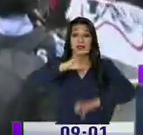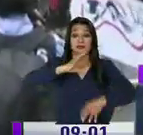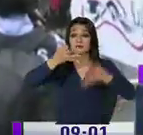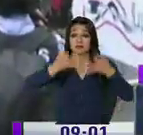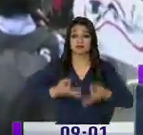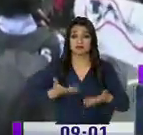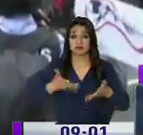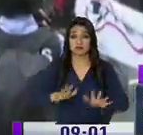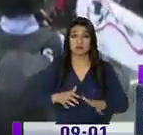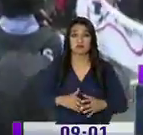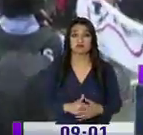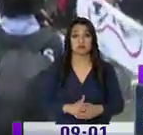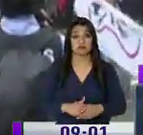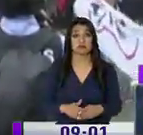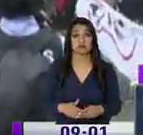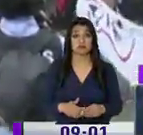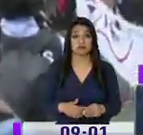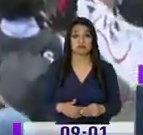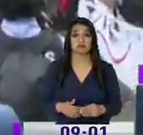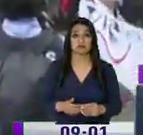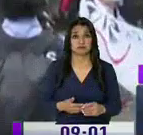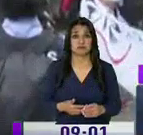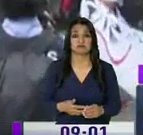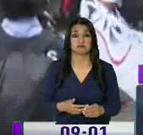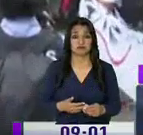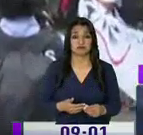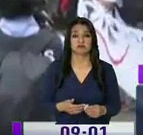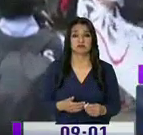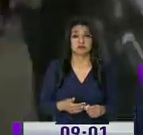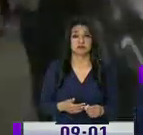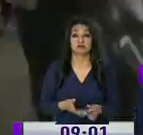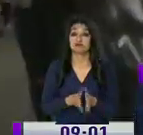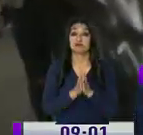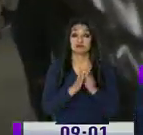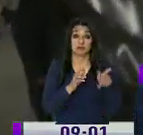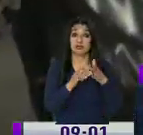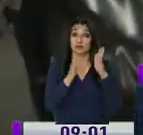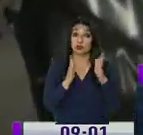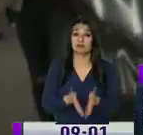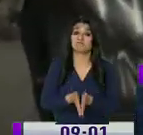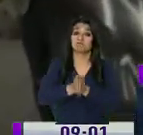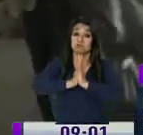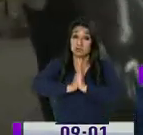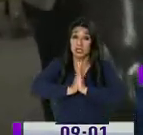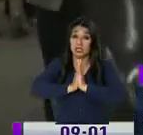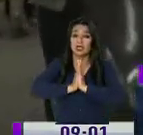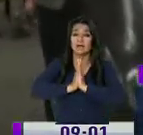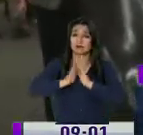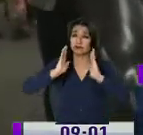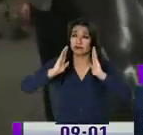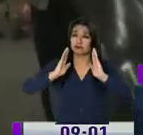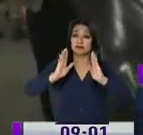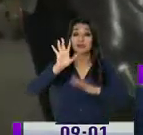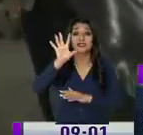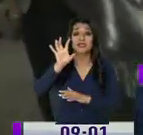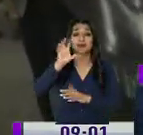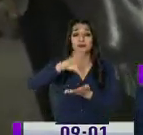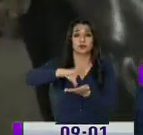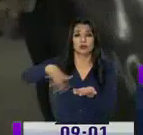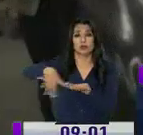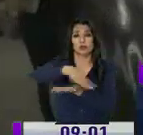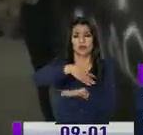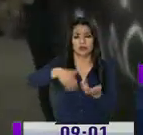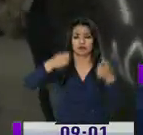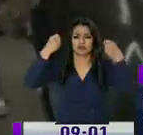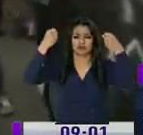2020. ¡Y la persecución de las ideas revolucionarias! Los pedidos de los estudiantes se hicieron escuchar en 15 ciudades. El